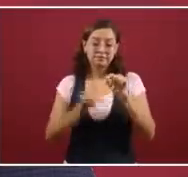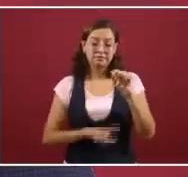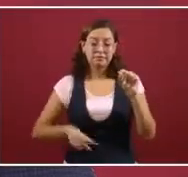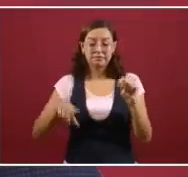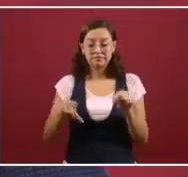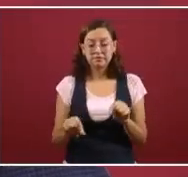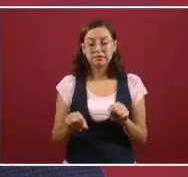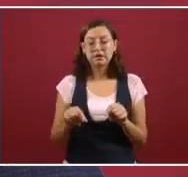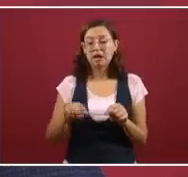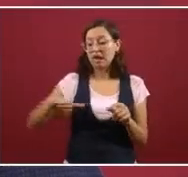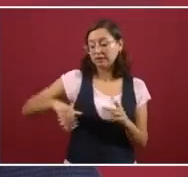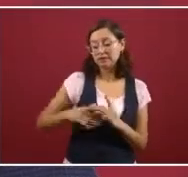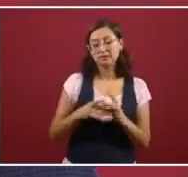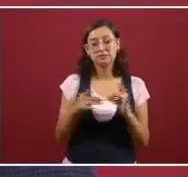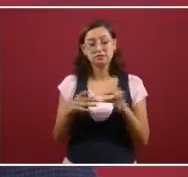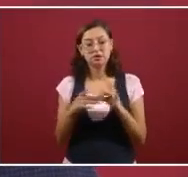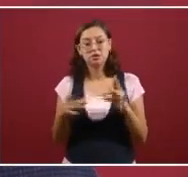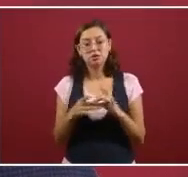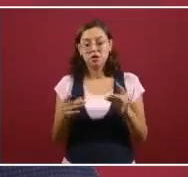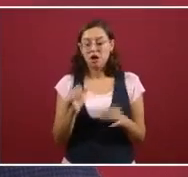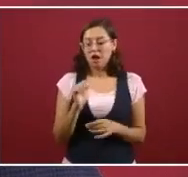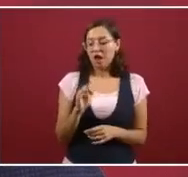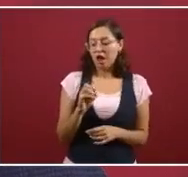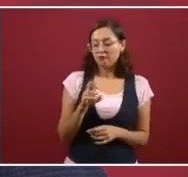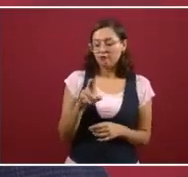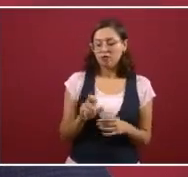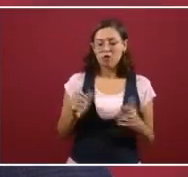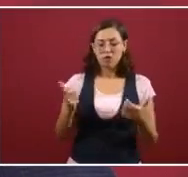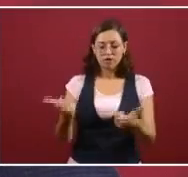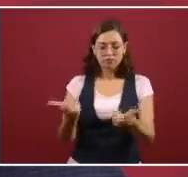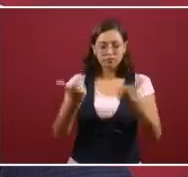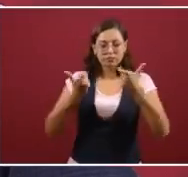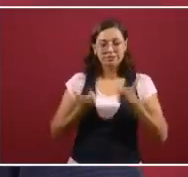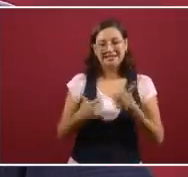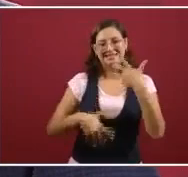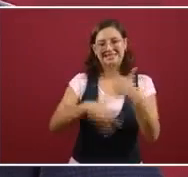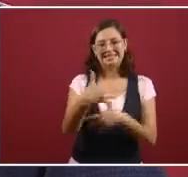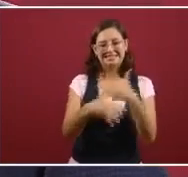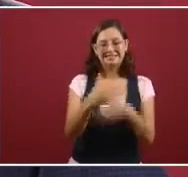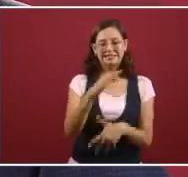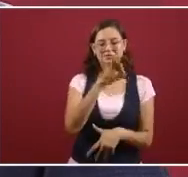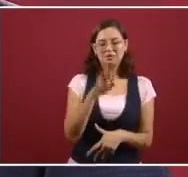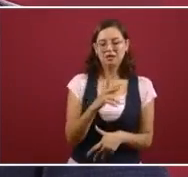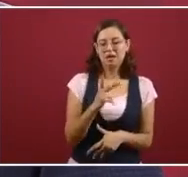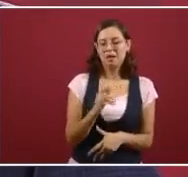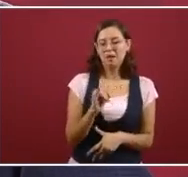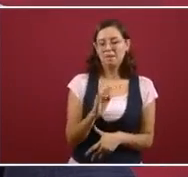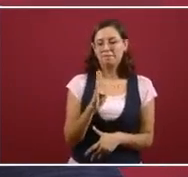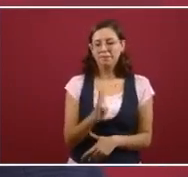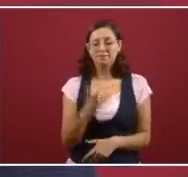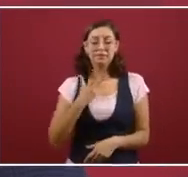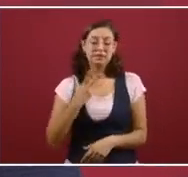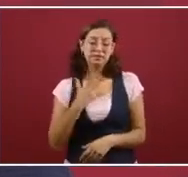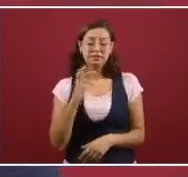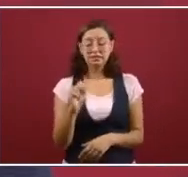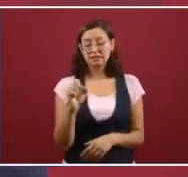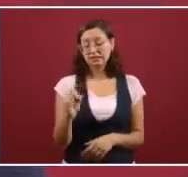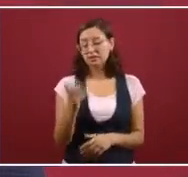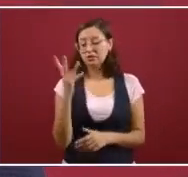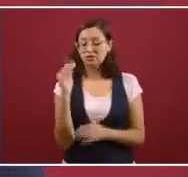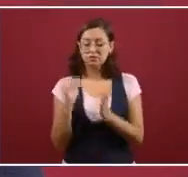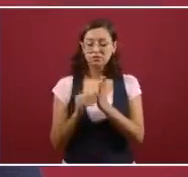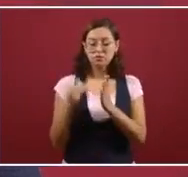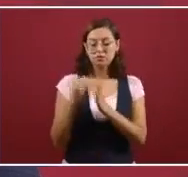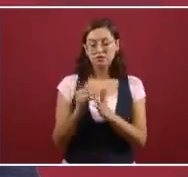el sector administra 15% del Producto Interno Bruto a través de 64 millones de cuentas. Esto quiere decir